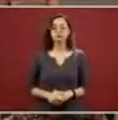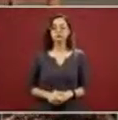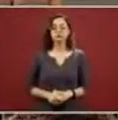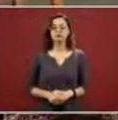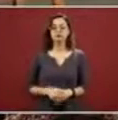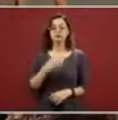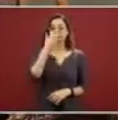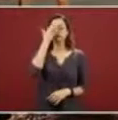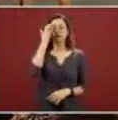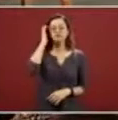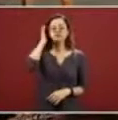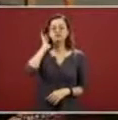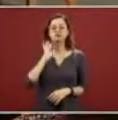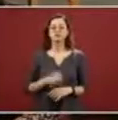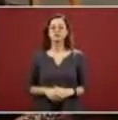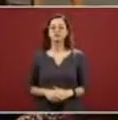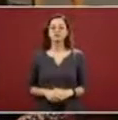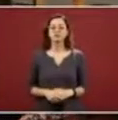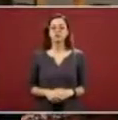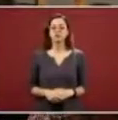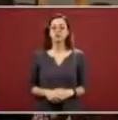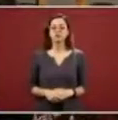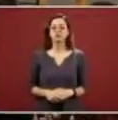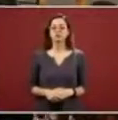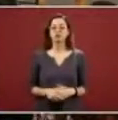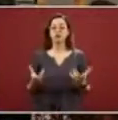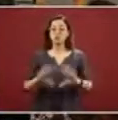Bien, estamos prácticamente por llegar a nivel mundial a los